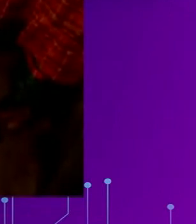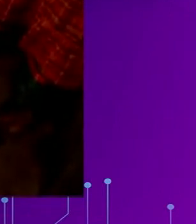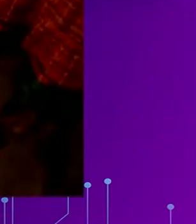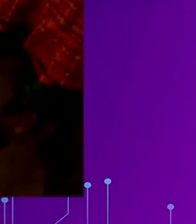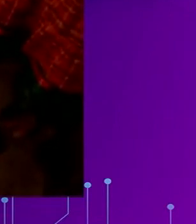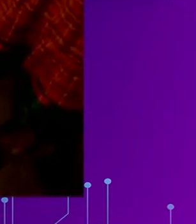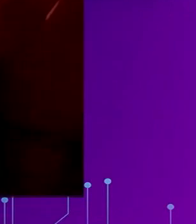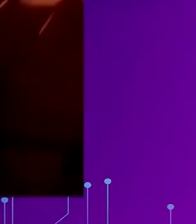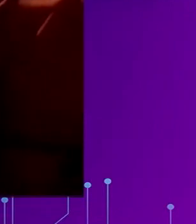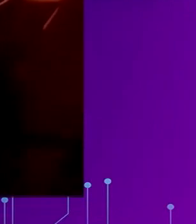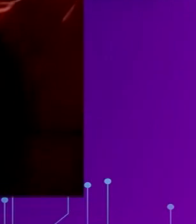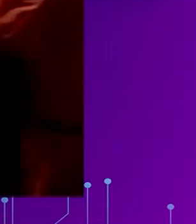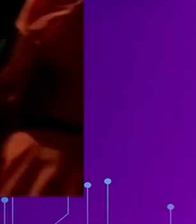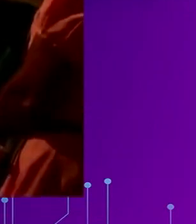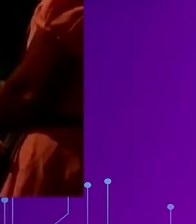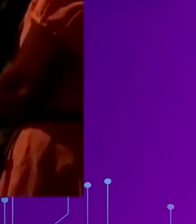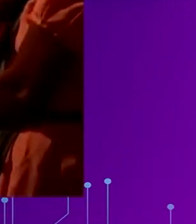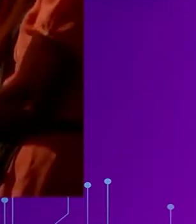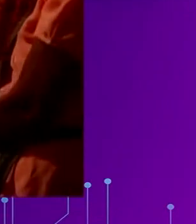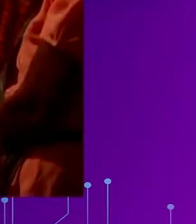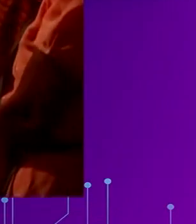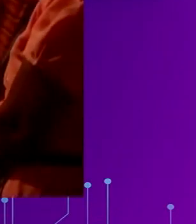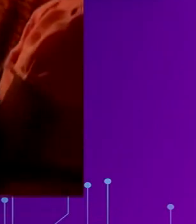ni machilia.